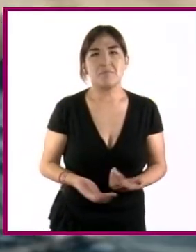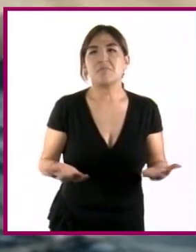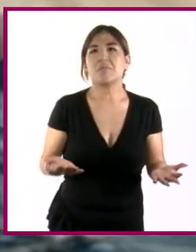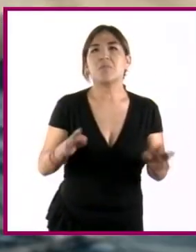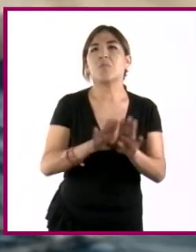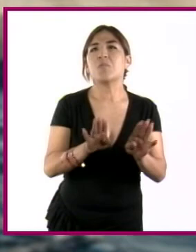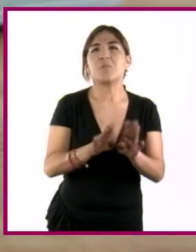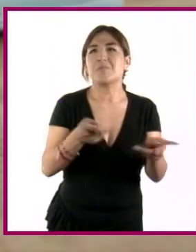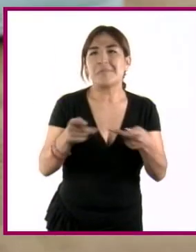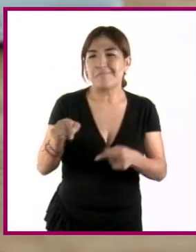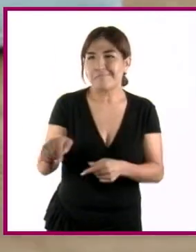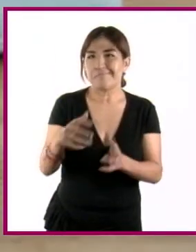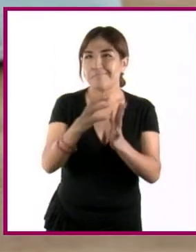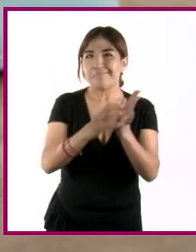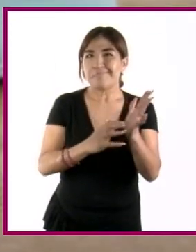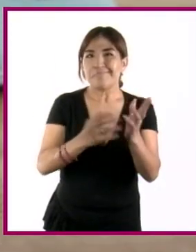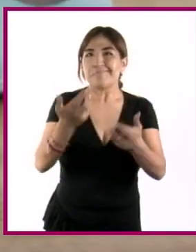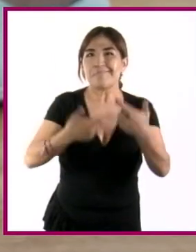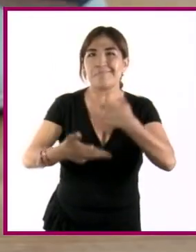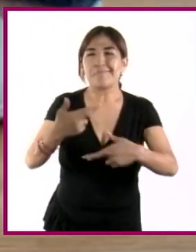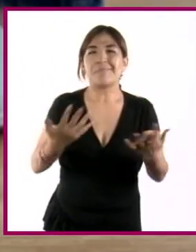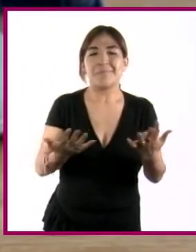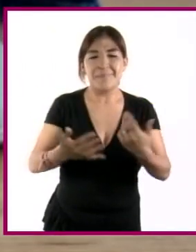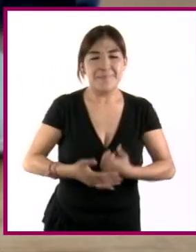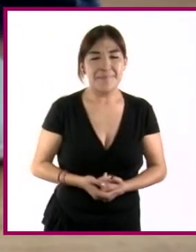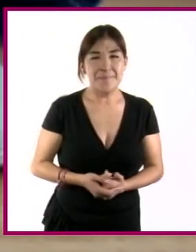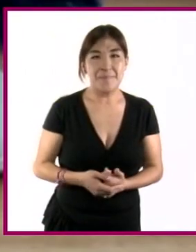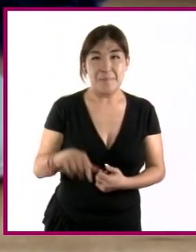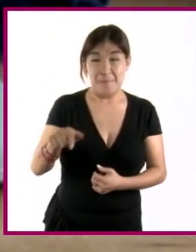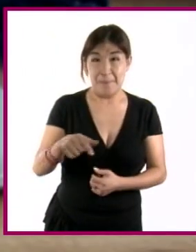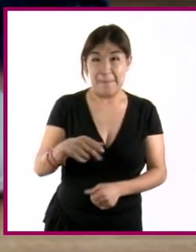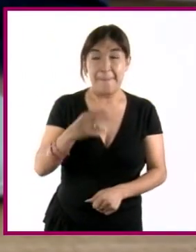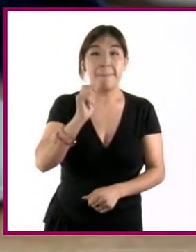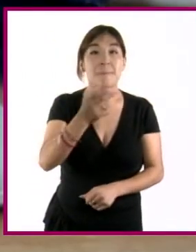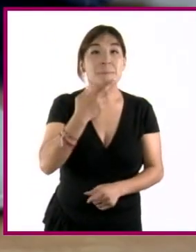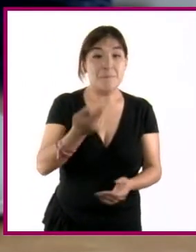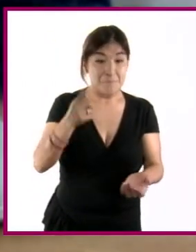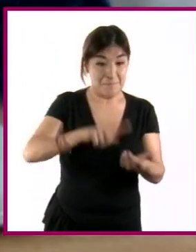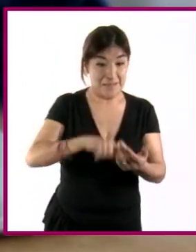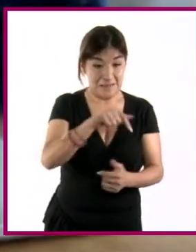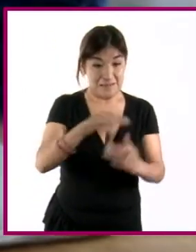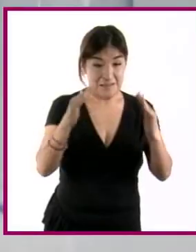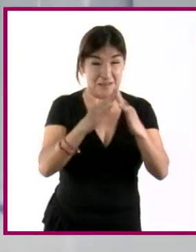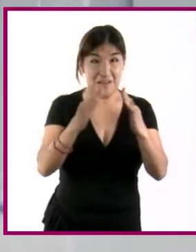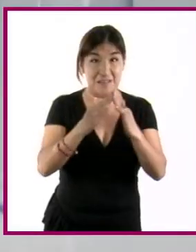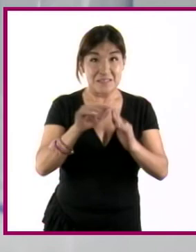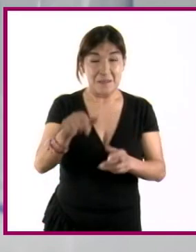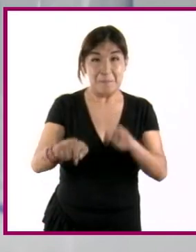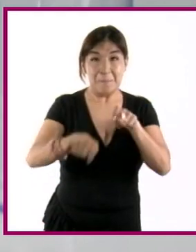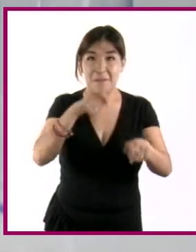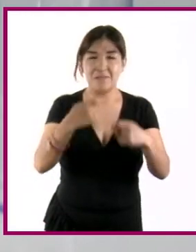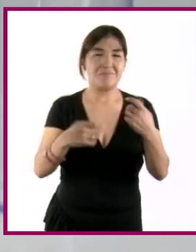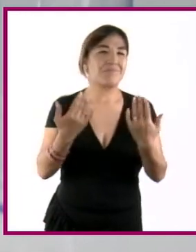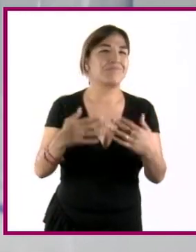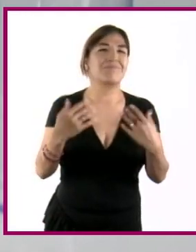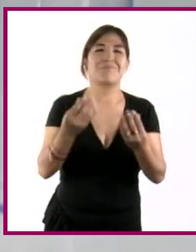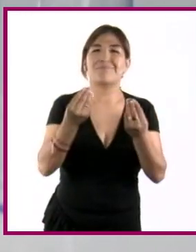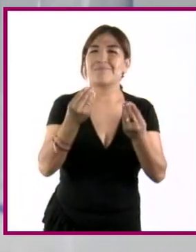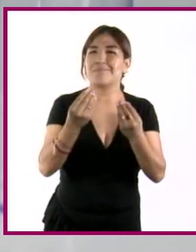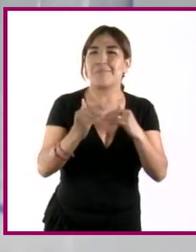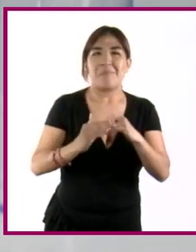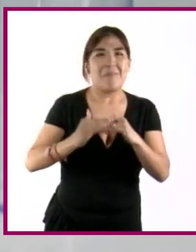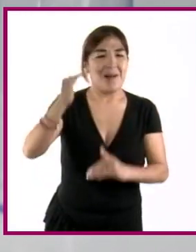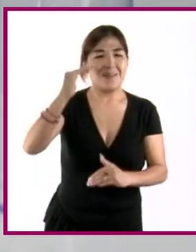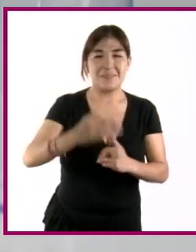plásticos? La cantidad de envases de plástico que se utilizan en los hogares es muy alta, por lo que la colaboración ciudadana